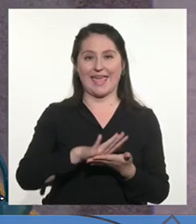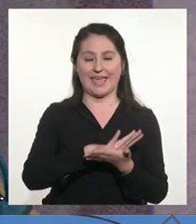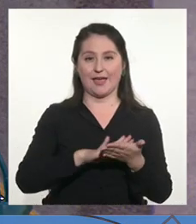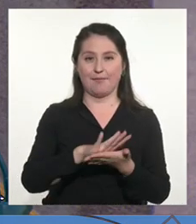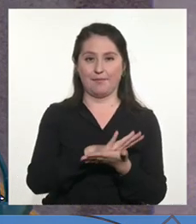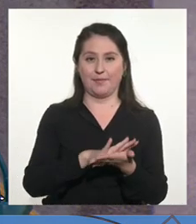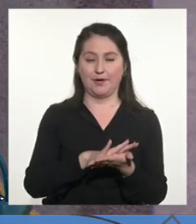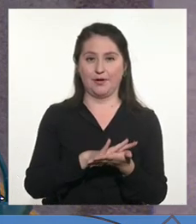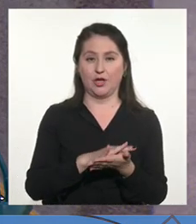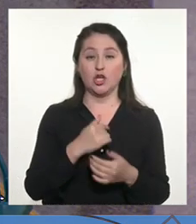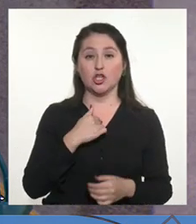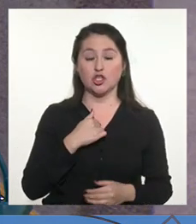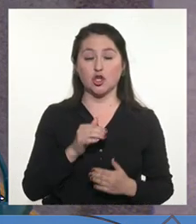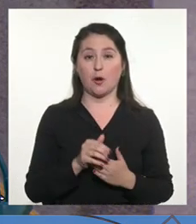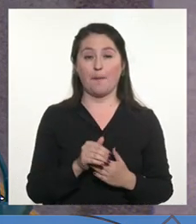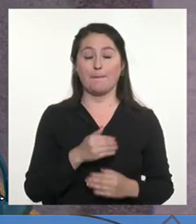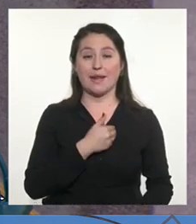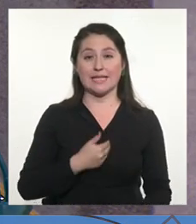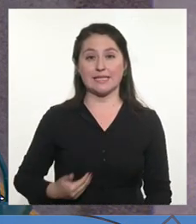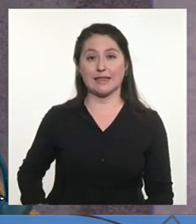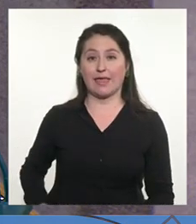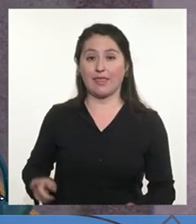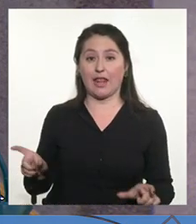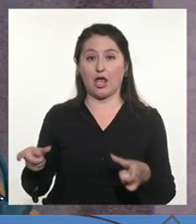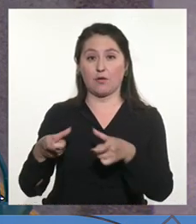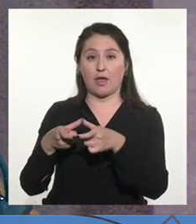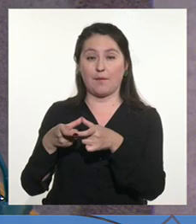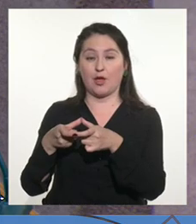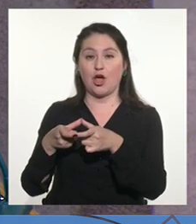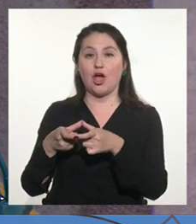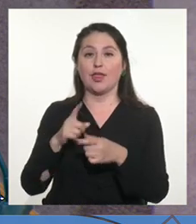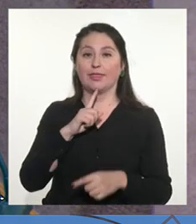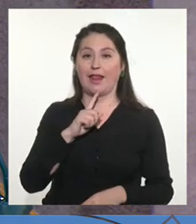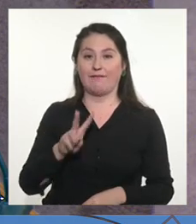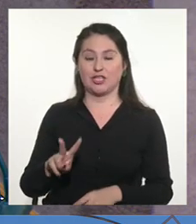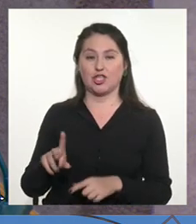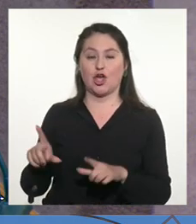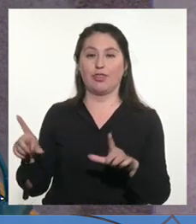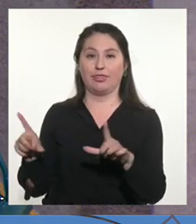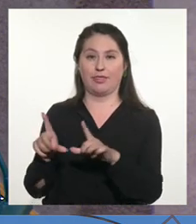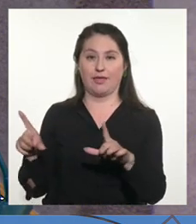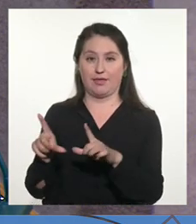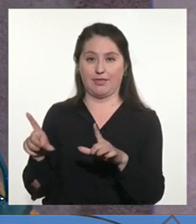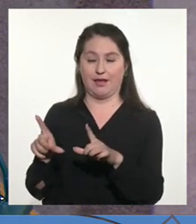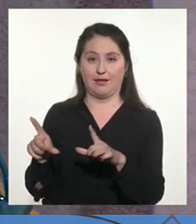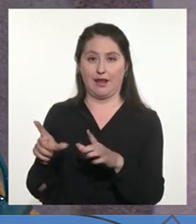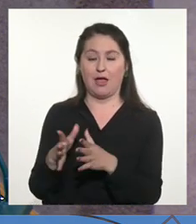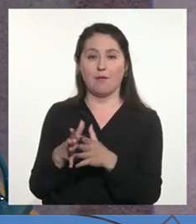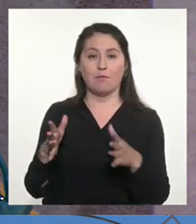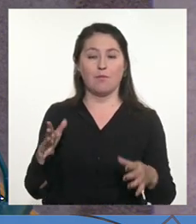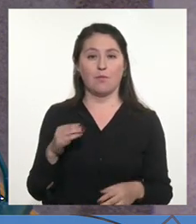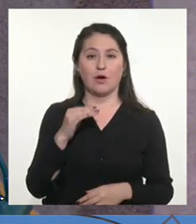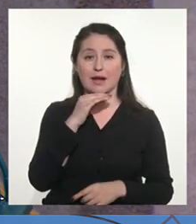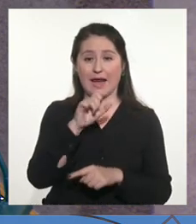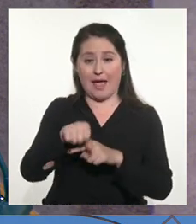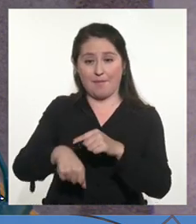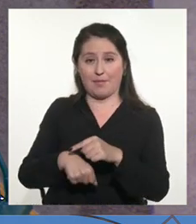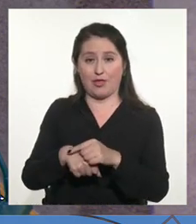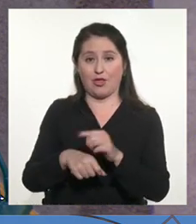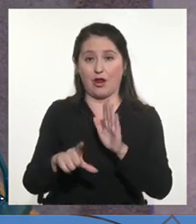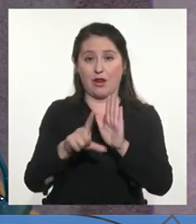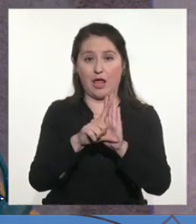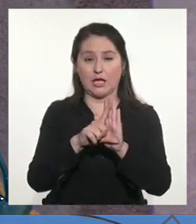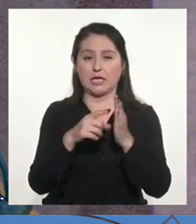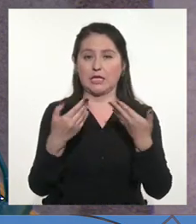y yo fui presidente de la comisión que trató la ley de televisión digital y es muy interesante terminamos aprobar la ley de televisión digital y está